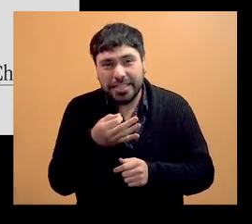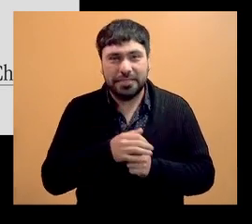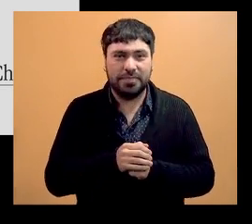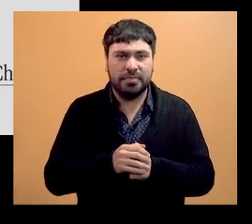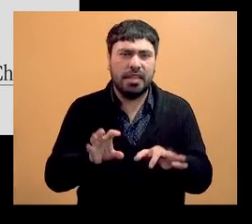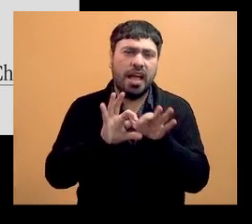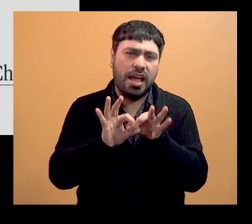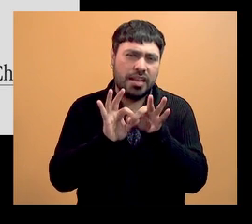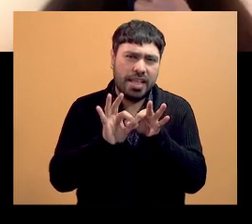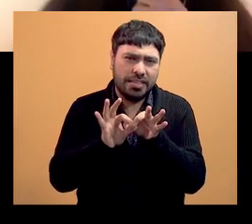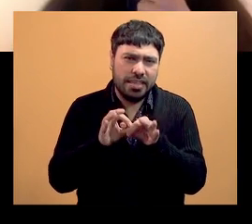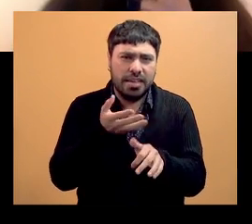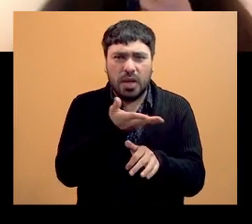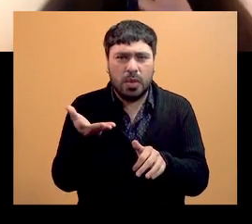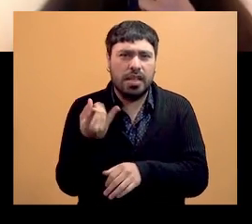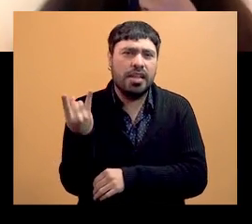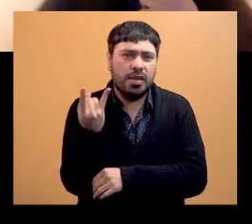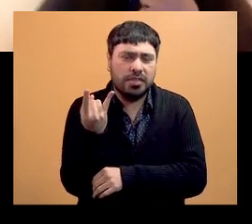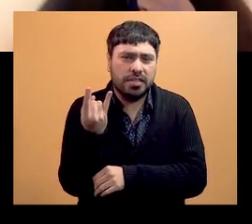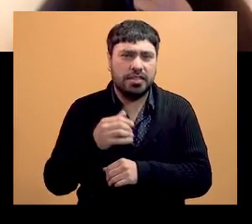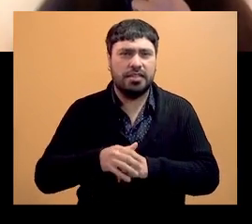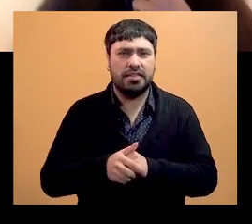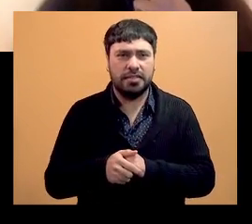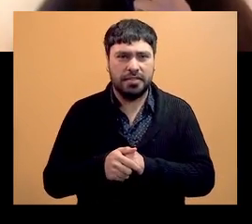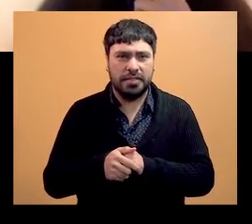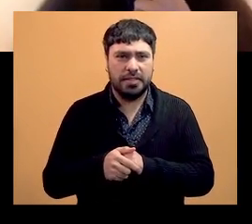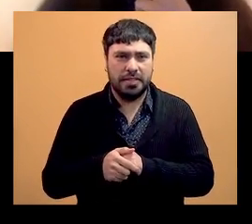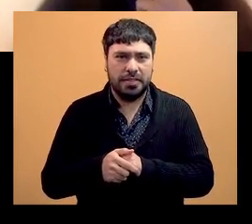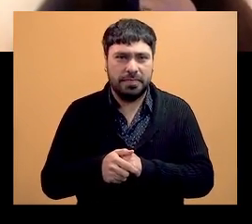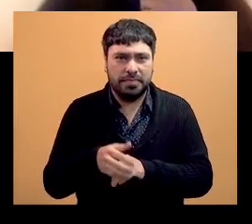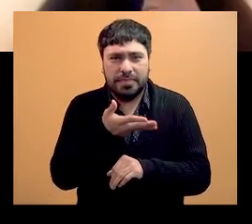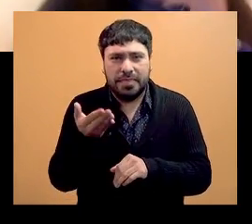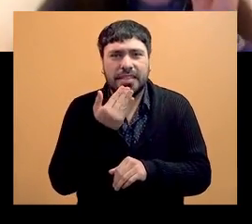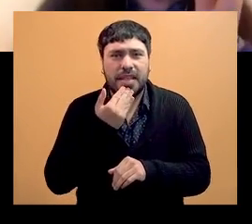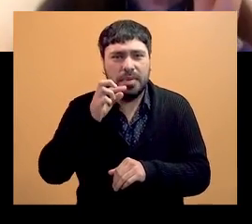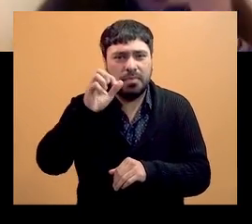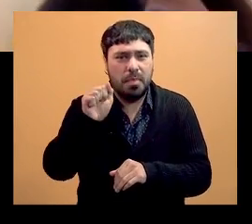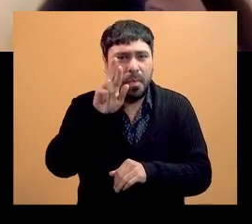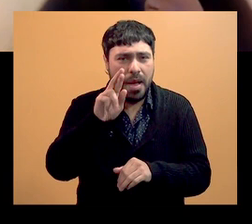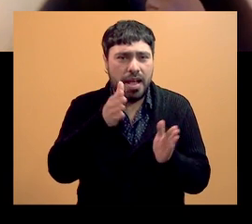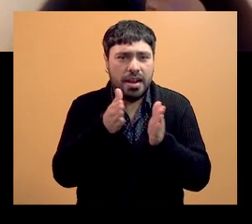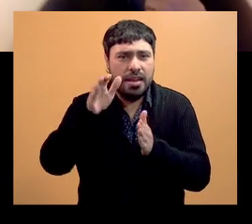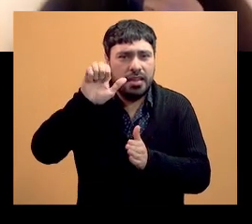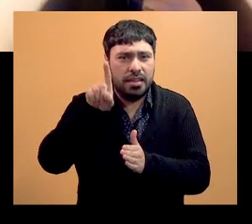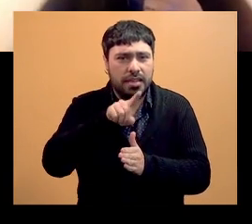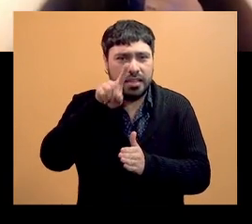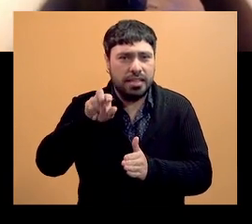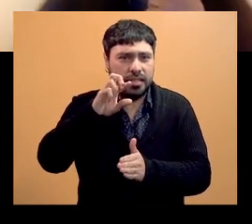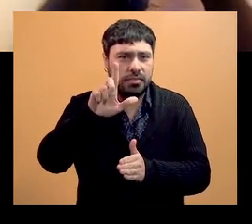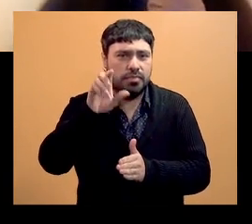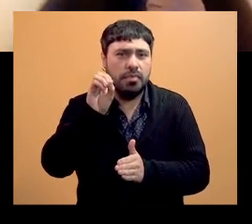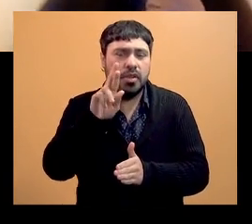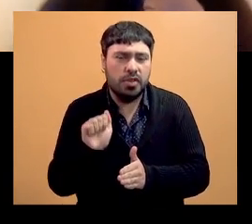de la universidad y del PAR Explora por permitirme dar esta charla, y Gabriela mencionó mejor quién es quién